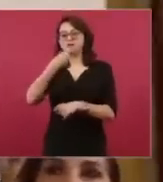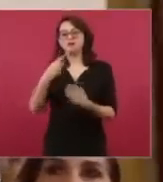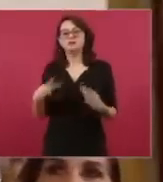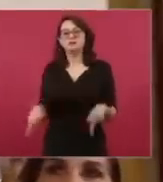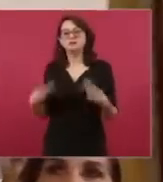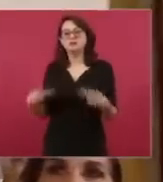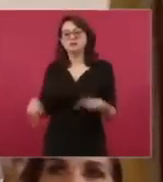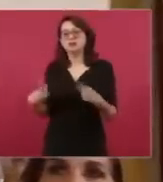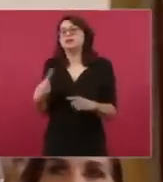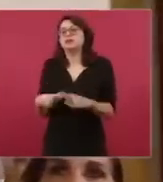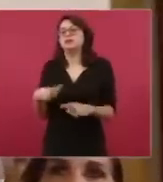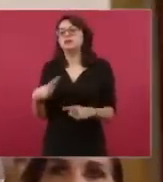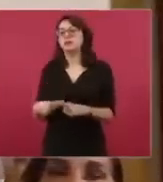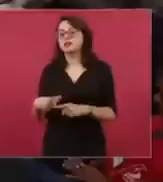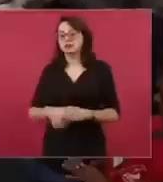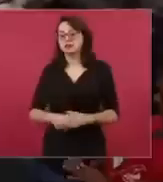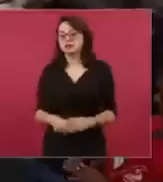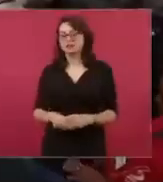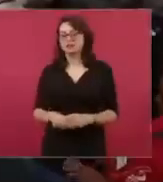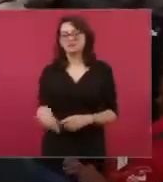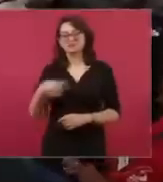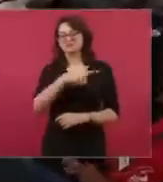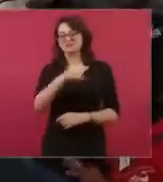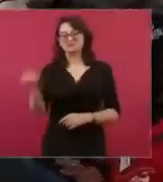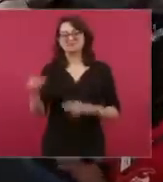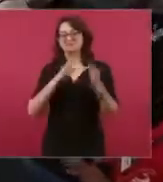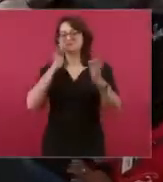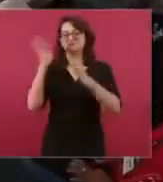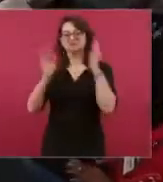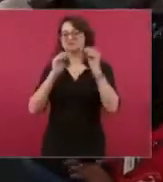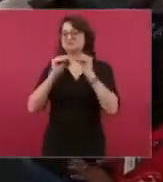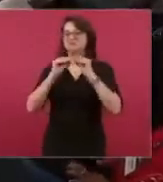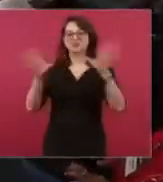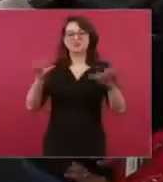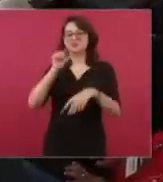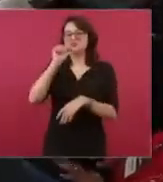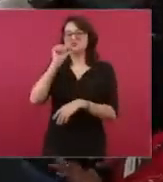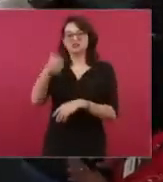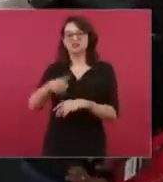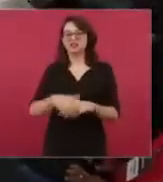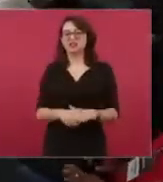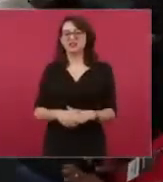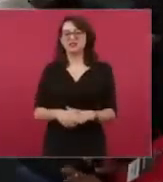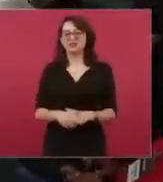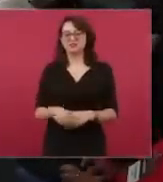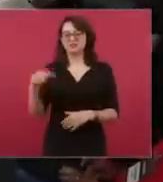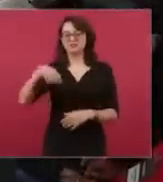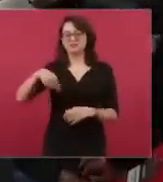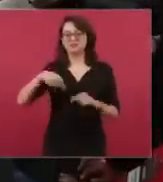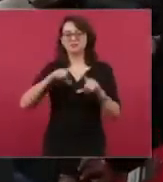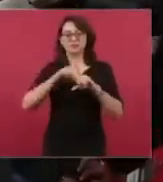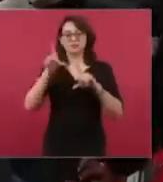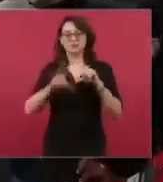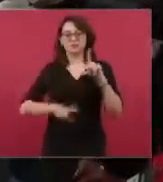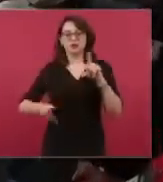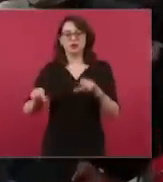a precios elevadísimos, quiénes eran los 10 que